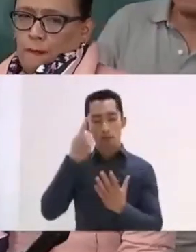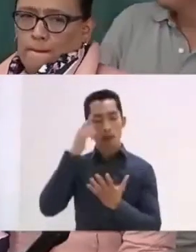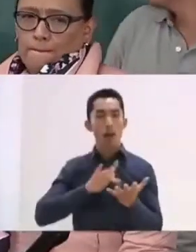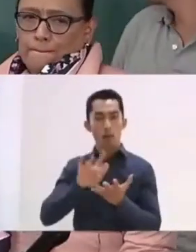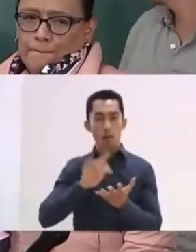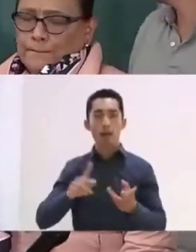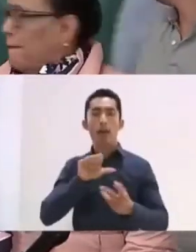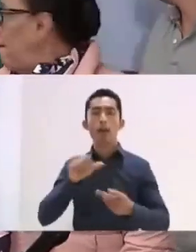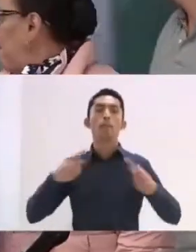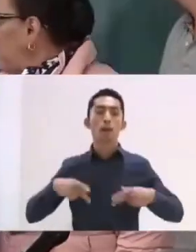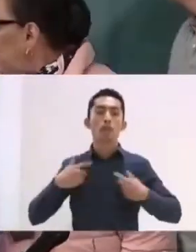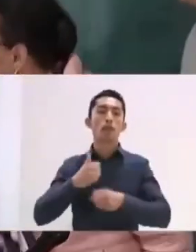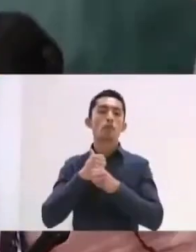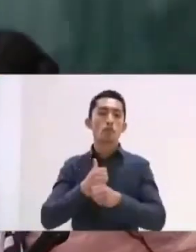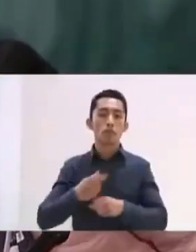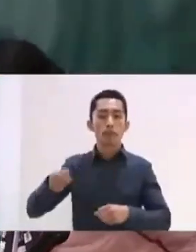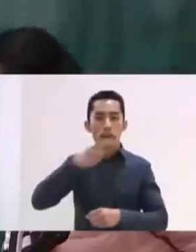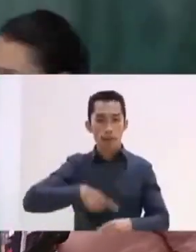a damnificados.